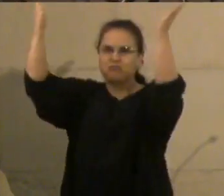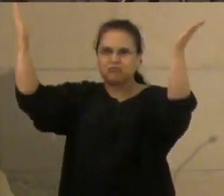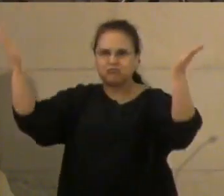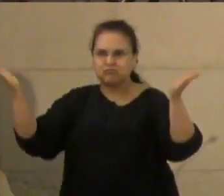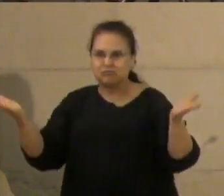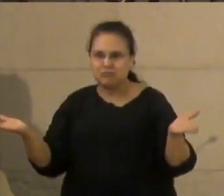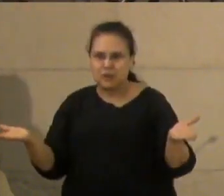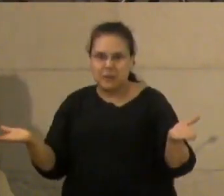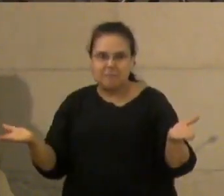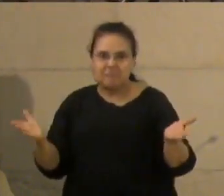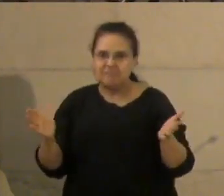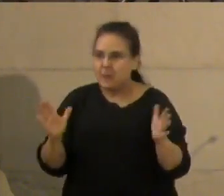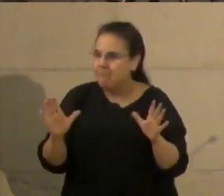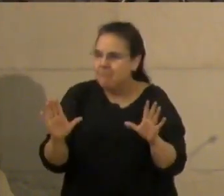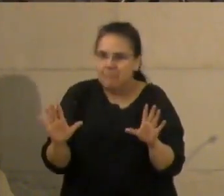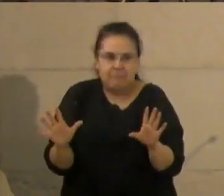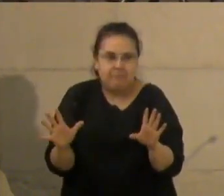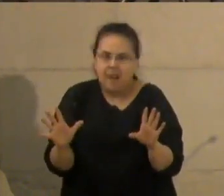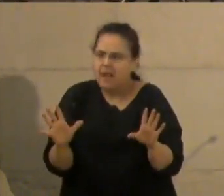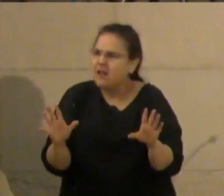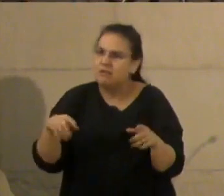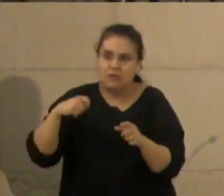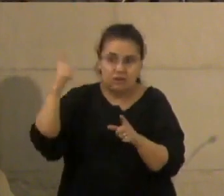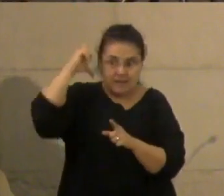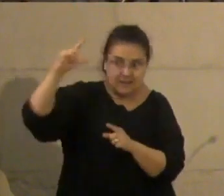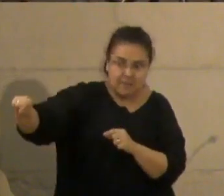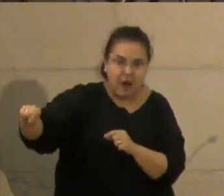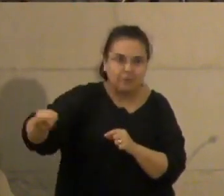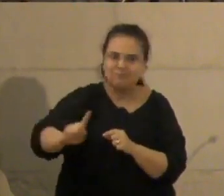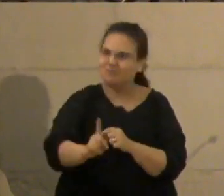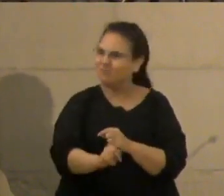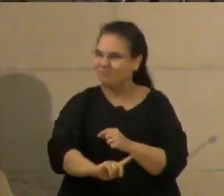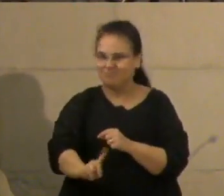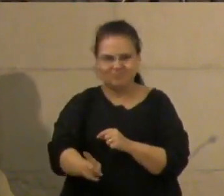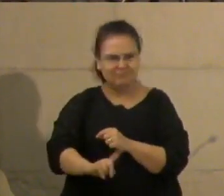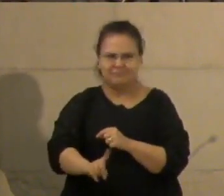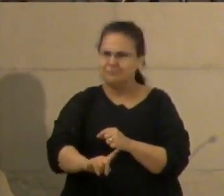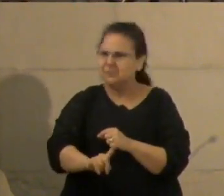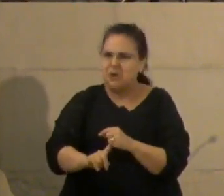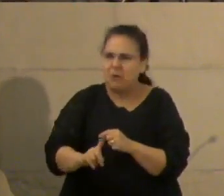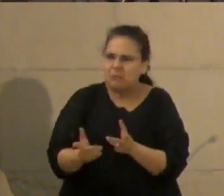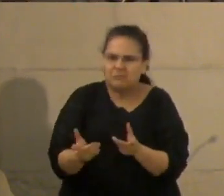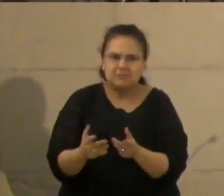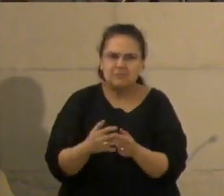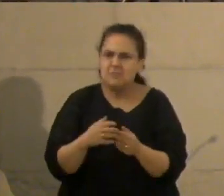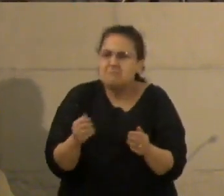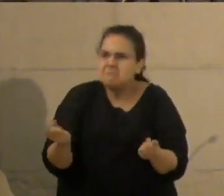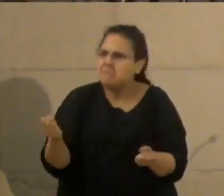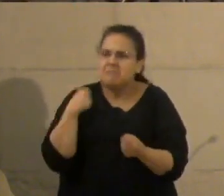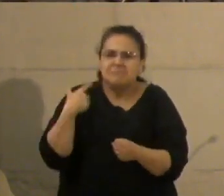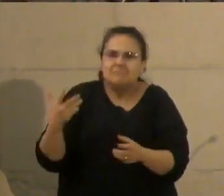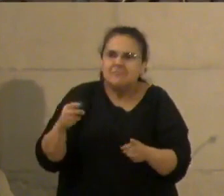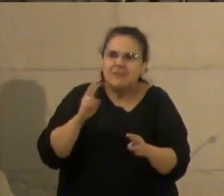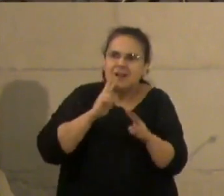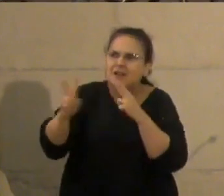le hace abstraerse o irse a otro lado, sino que va acogiendo los golpes y responde con su arma,